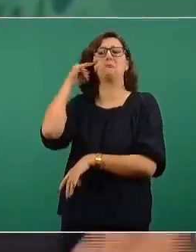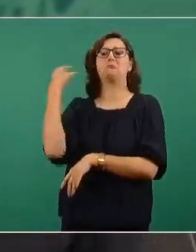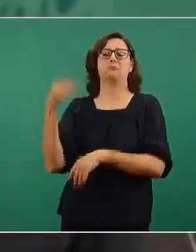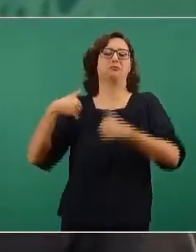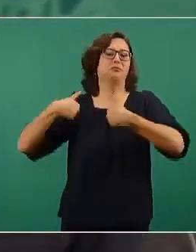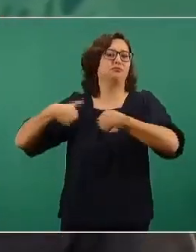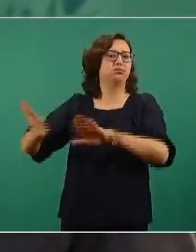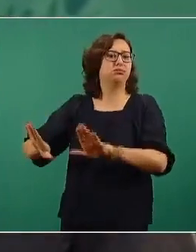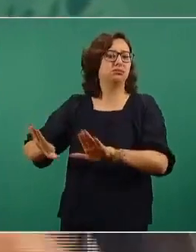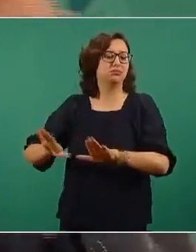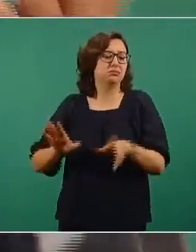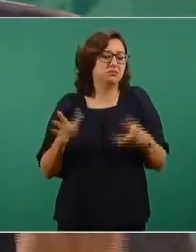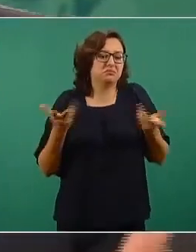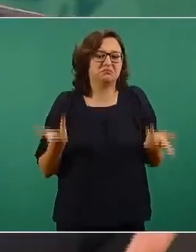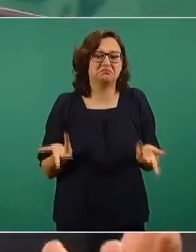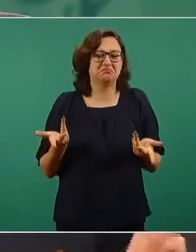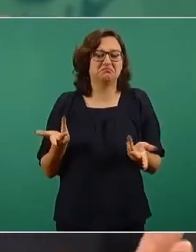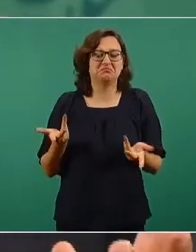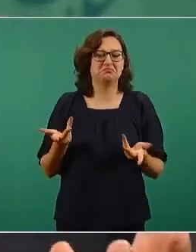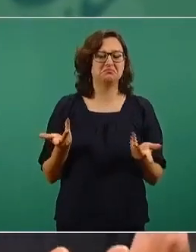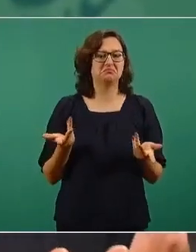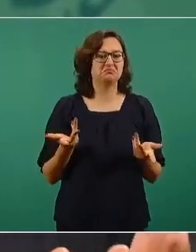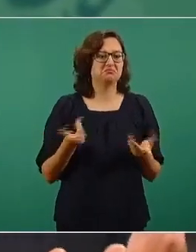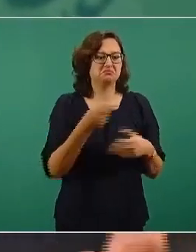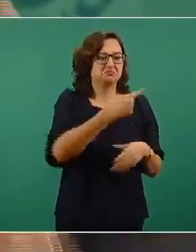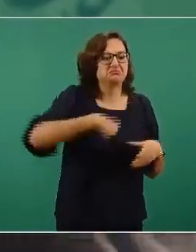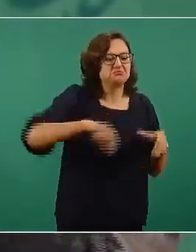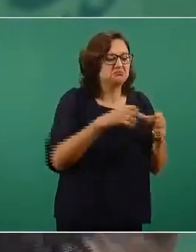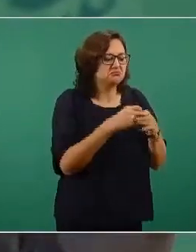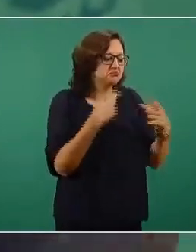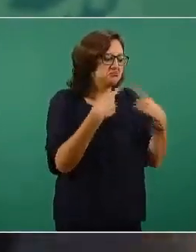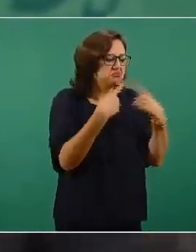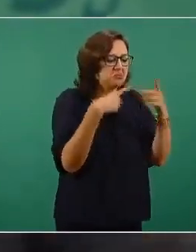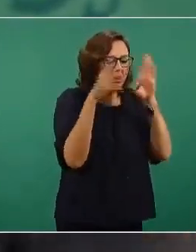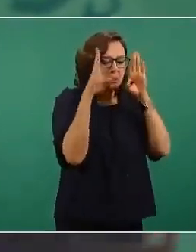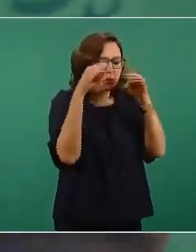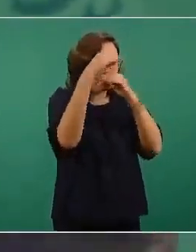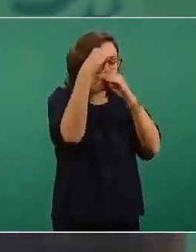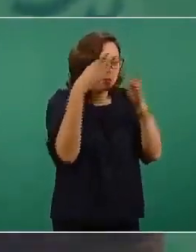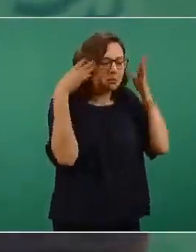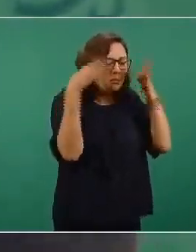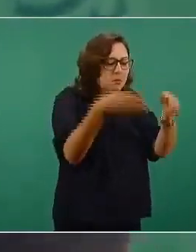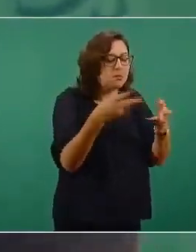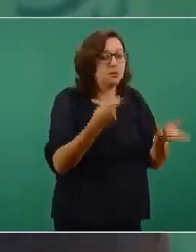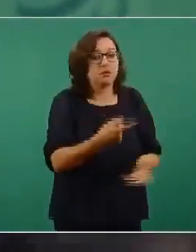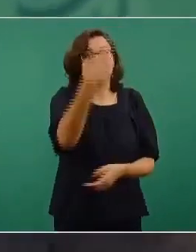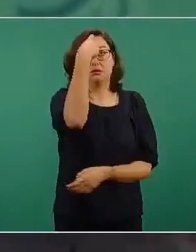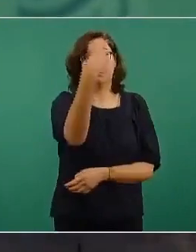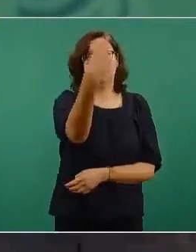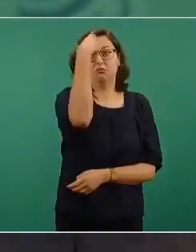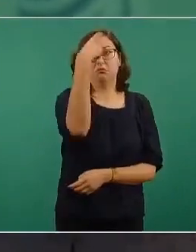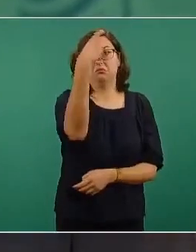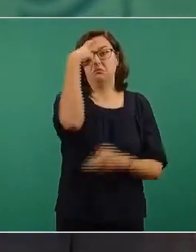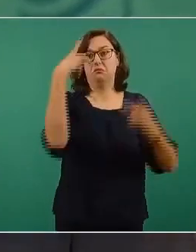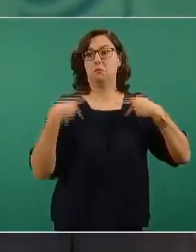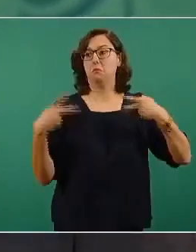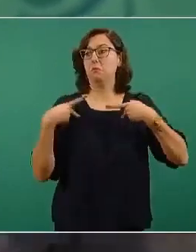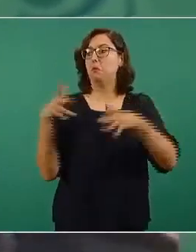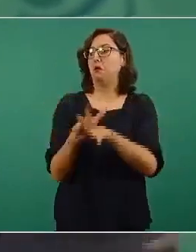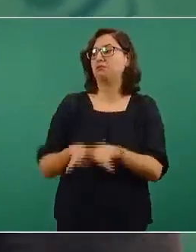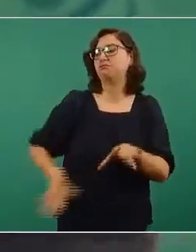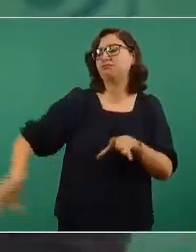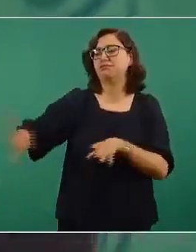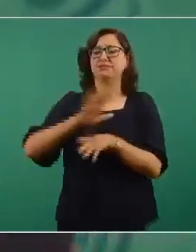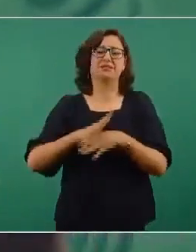existía, no era tomado en cuenta, y ellos se quedaron con esa idea de que el pueblo no existe, de